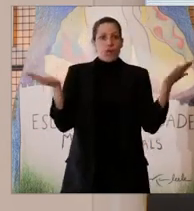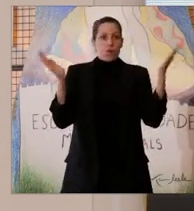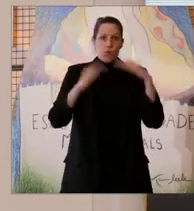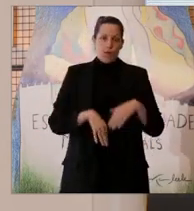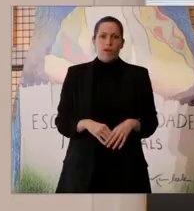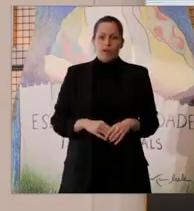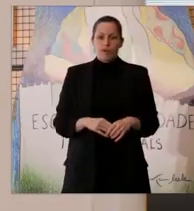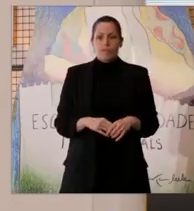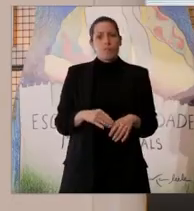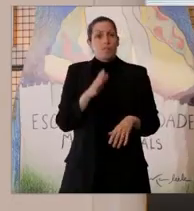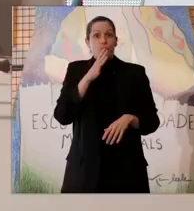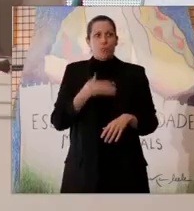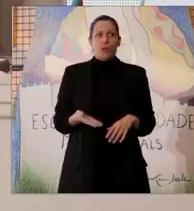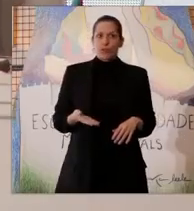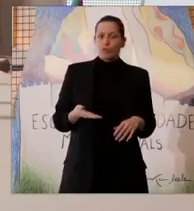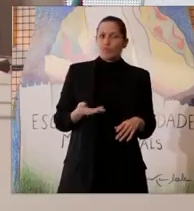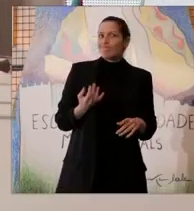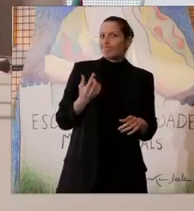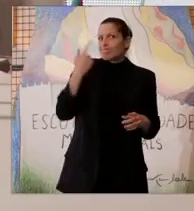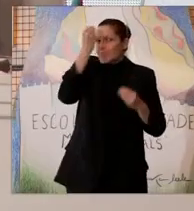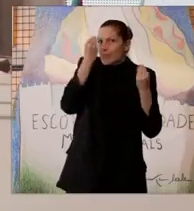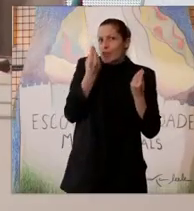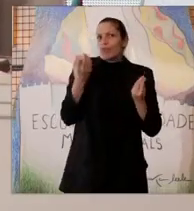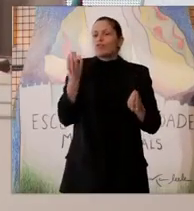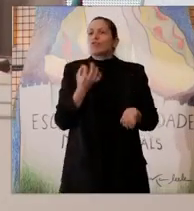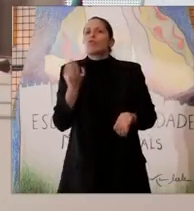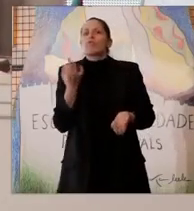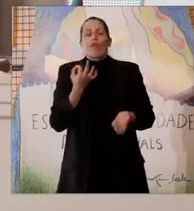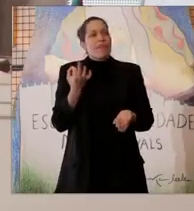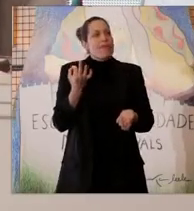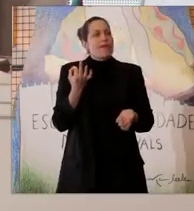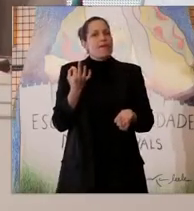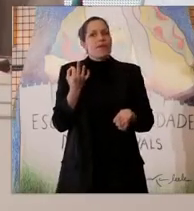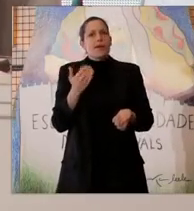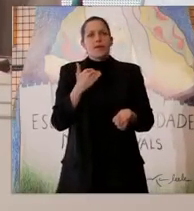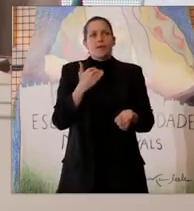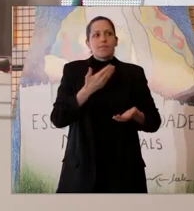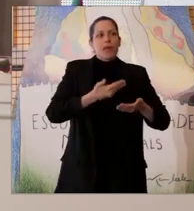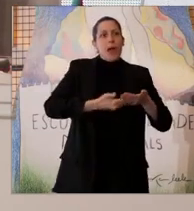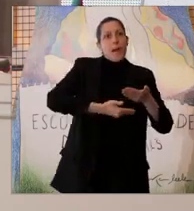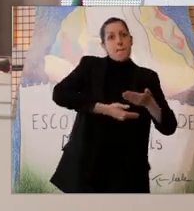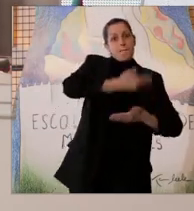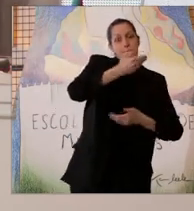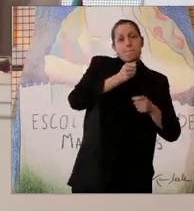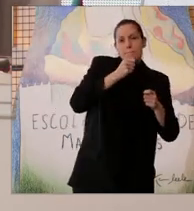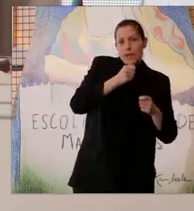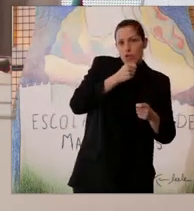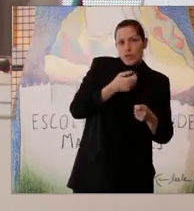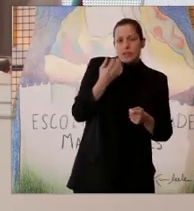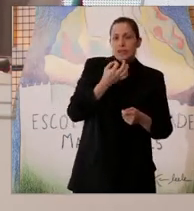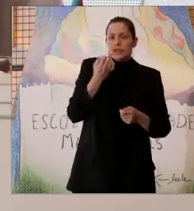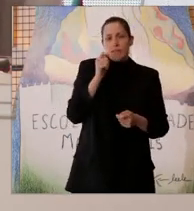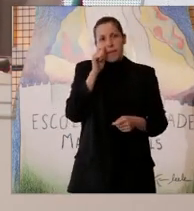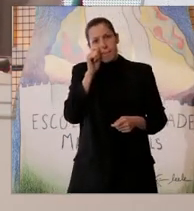hay un momento en que debería de haber que no lo hay una vigilancia por parte de periodistas yo creo que los medios